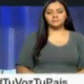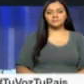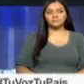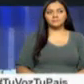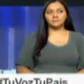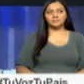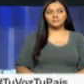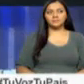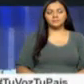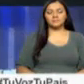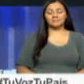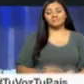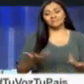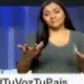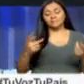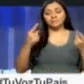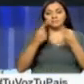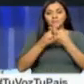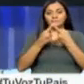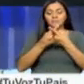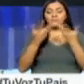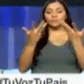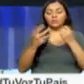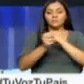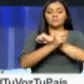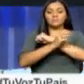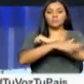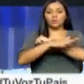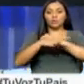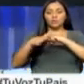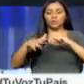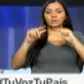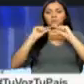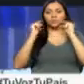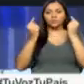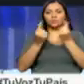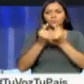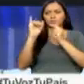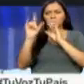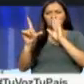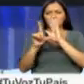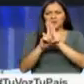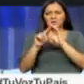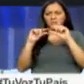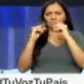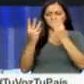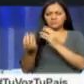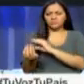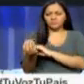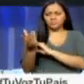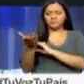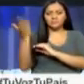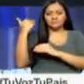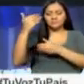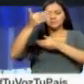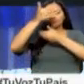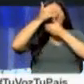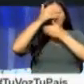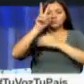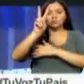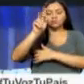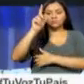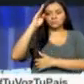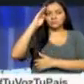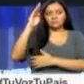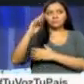Momentos de tensión se vive en Morona, Santiago, por la incursión de un grupo ilegal que hace pocos días secuestró a dos